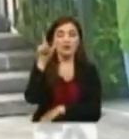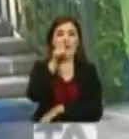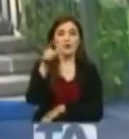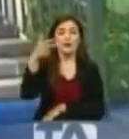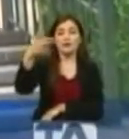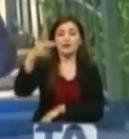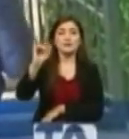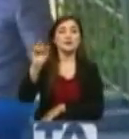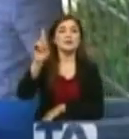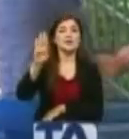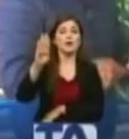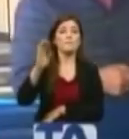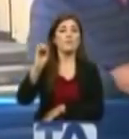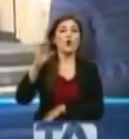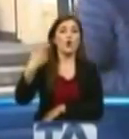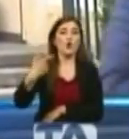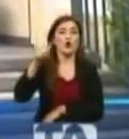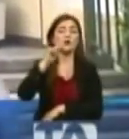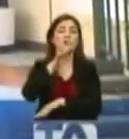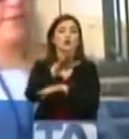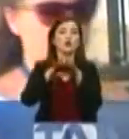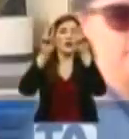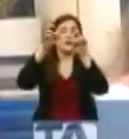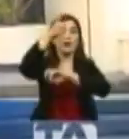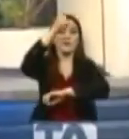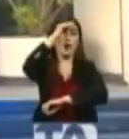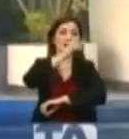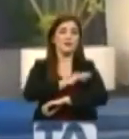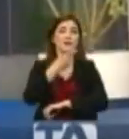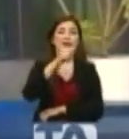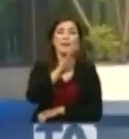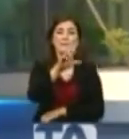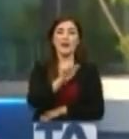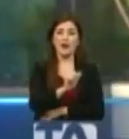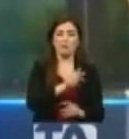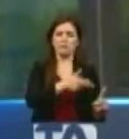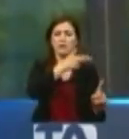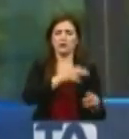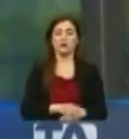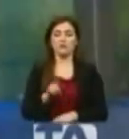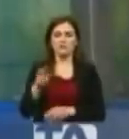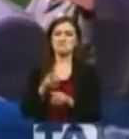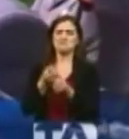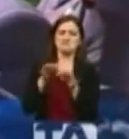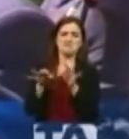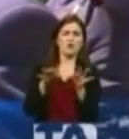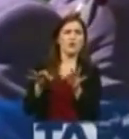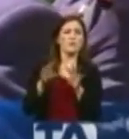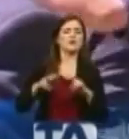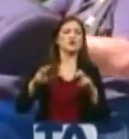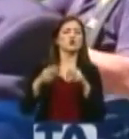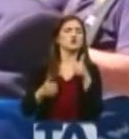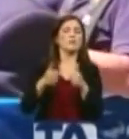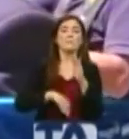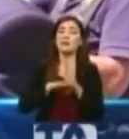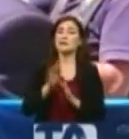Chiriboga rindió versión sobre el caso Gabela. Él debía explicar cuáles fueron las investigaciones que se llevaron en torno a este caso. Pero sin duda alguna, lo